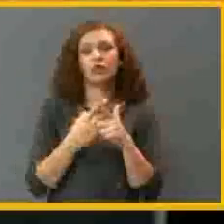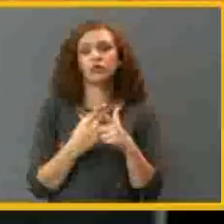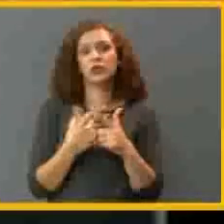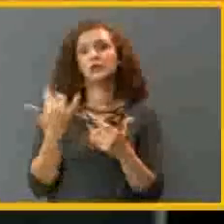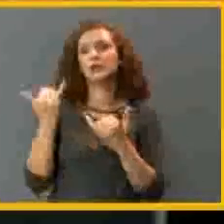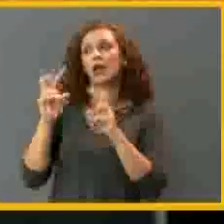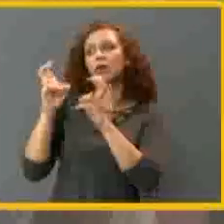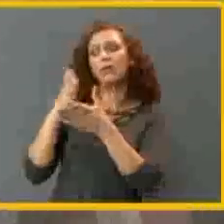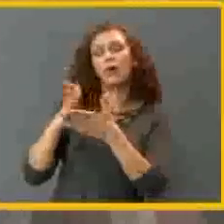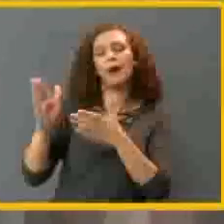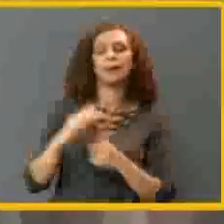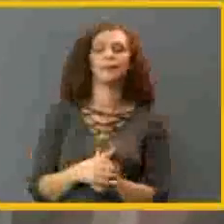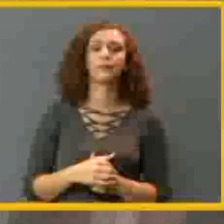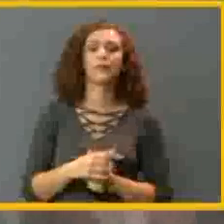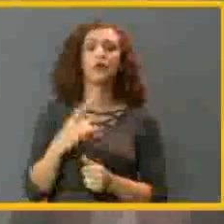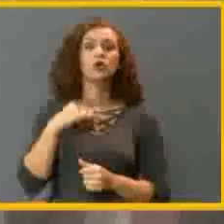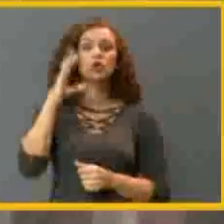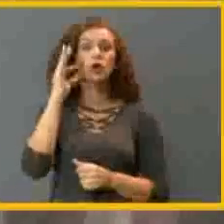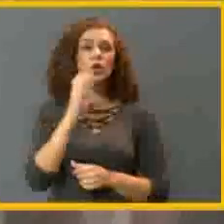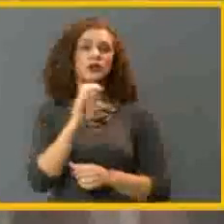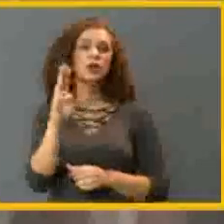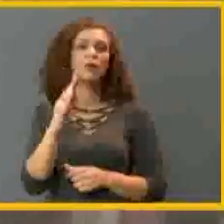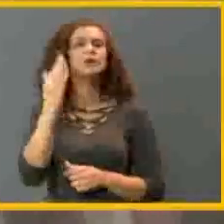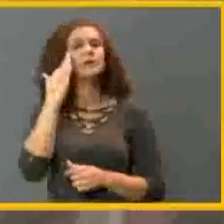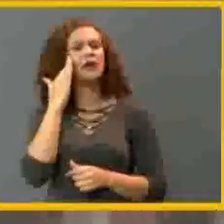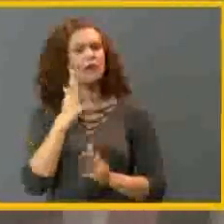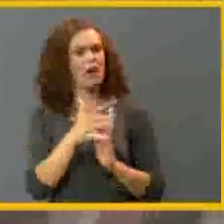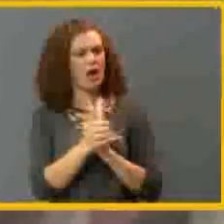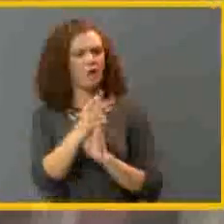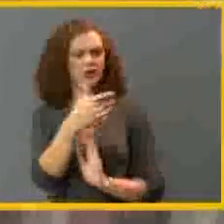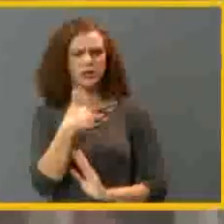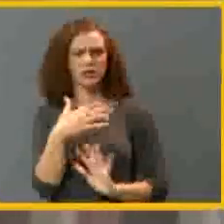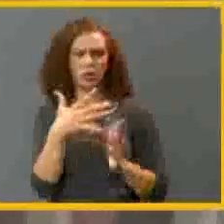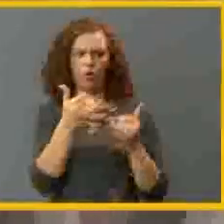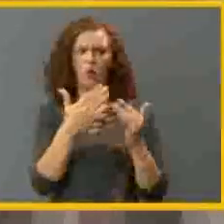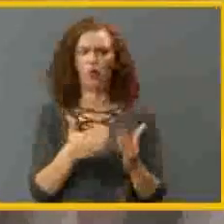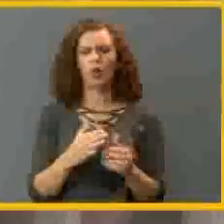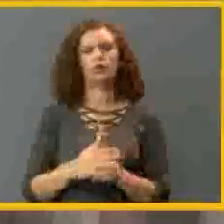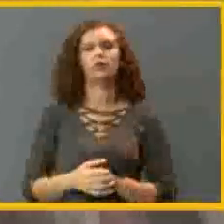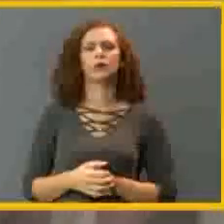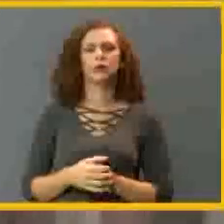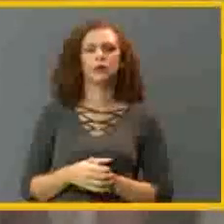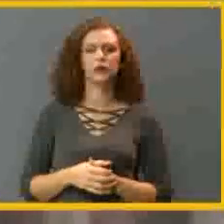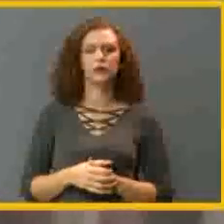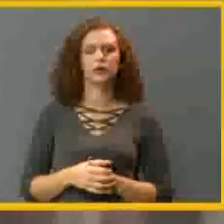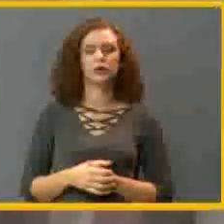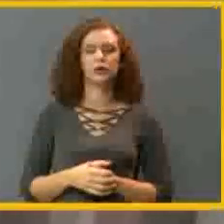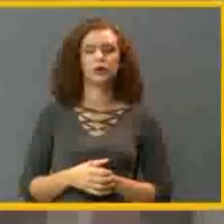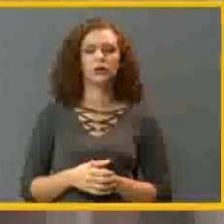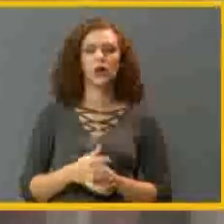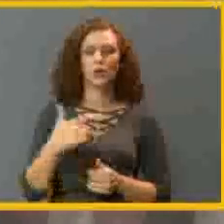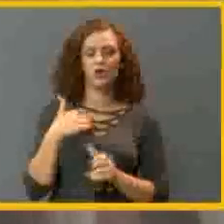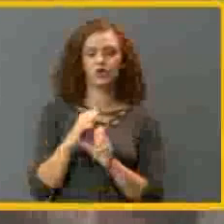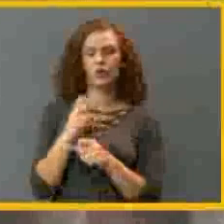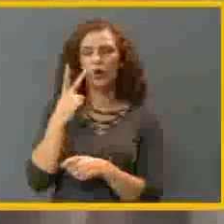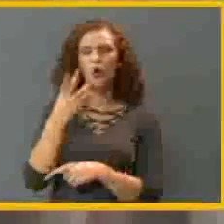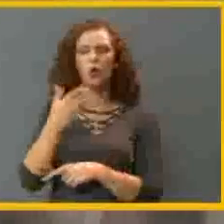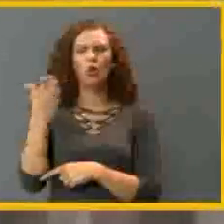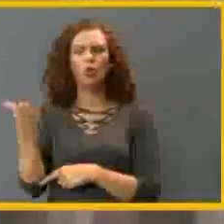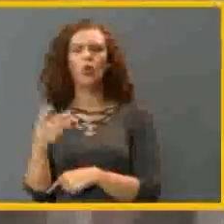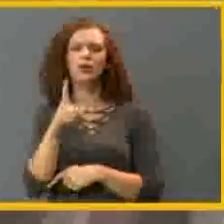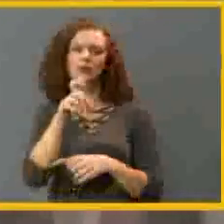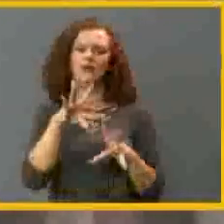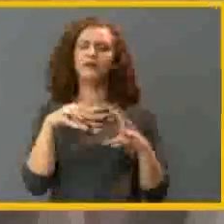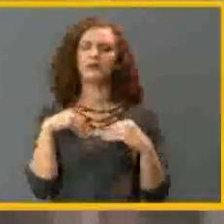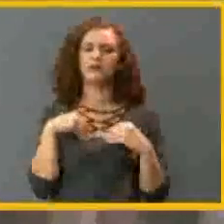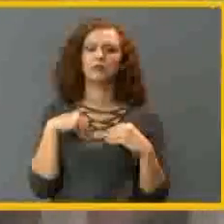ya es un tema aparte. Yo creo que lo que dicen, sabemos de la capacidad que tiene como jugador. Lo que yo voy es el otro lado, ¿verdad? O sea, tienen que